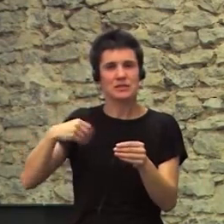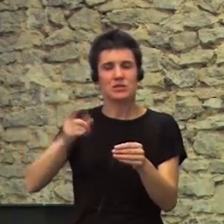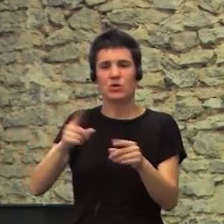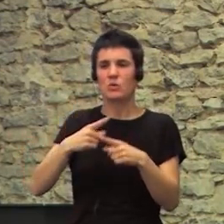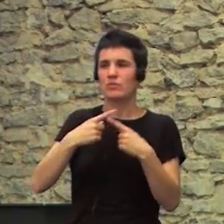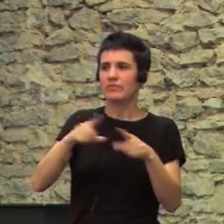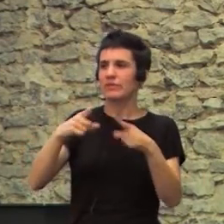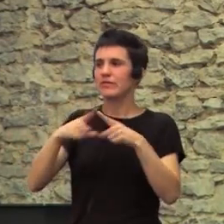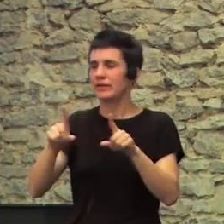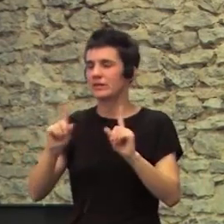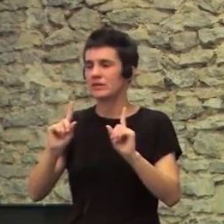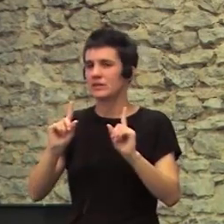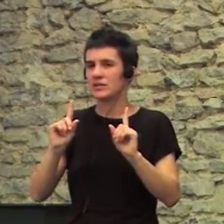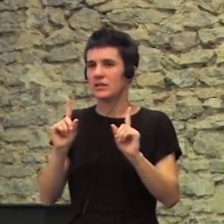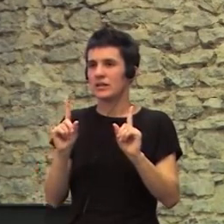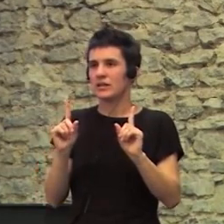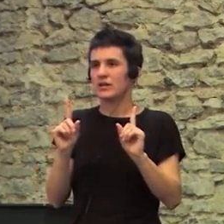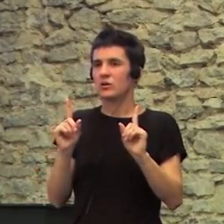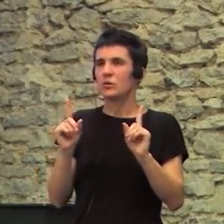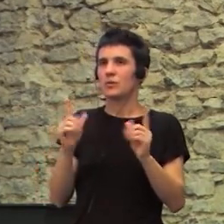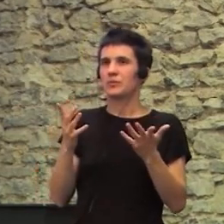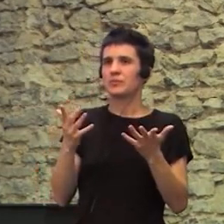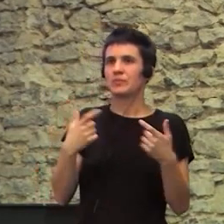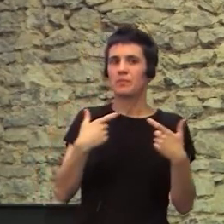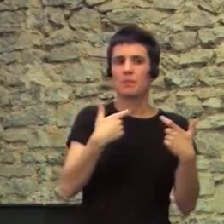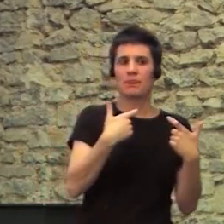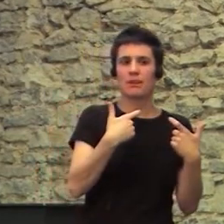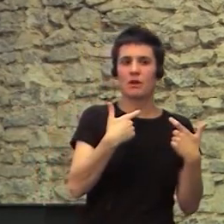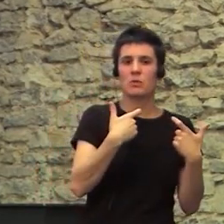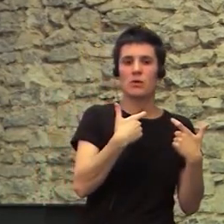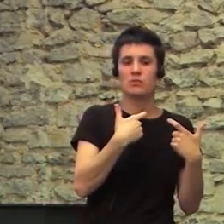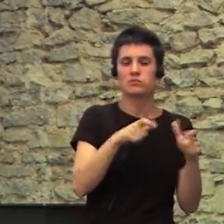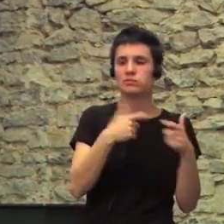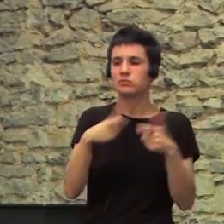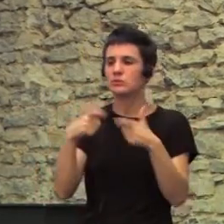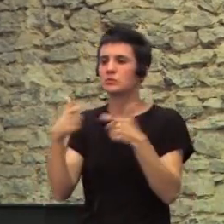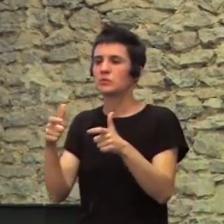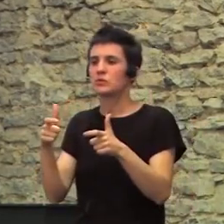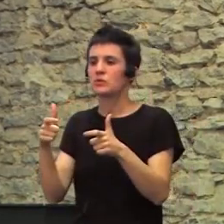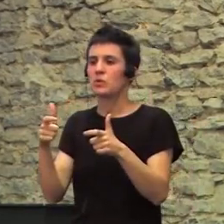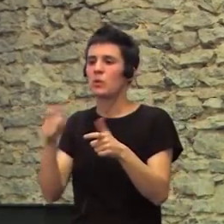¿Y quiénes son las personas? O sea, perdón, ¿quiénes deciden quién entra en qué categoría y no entra?